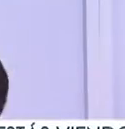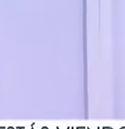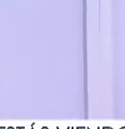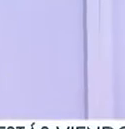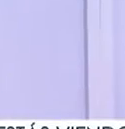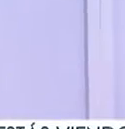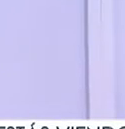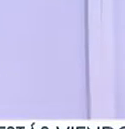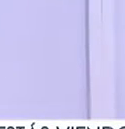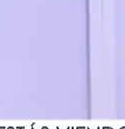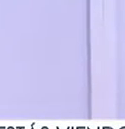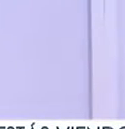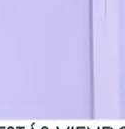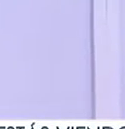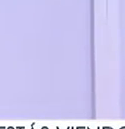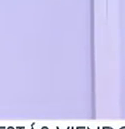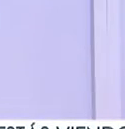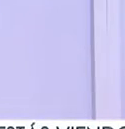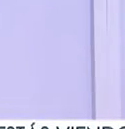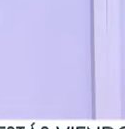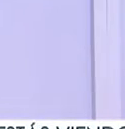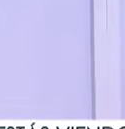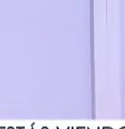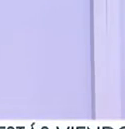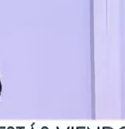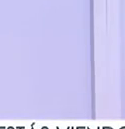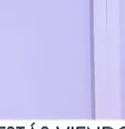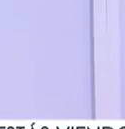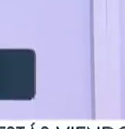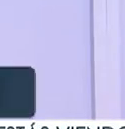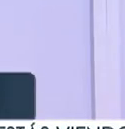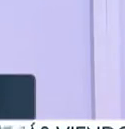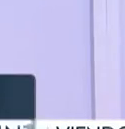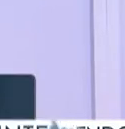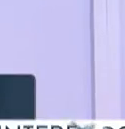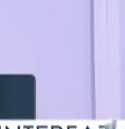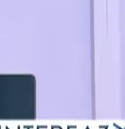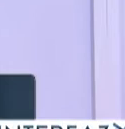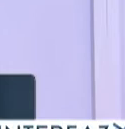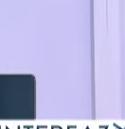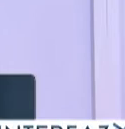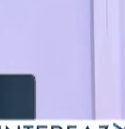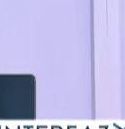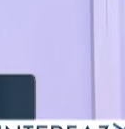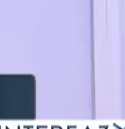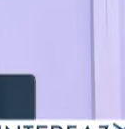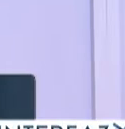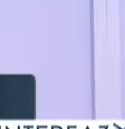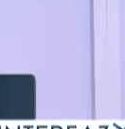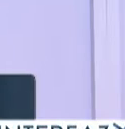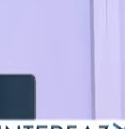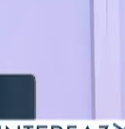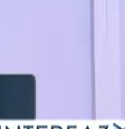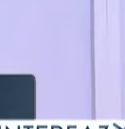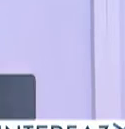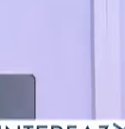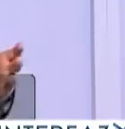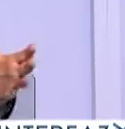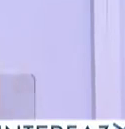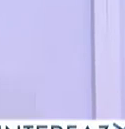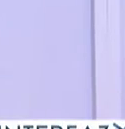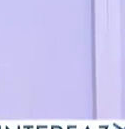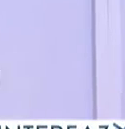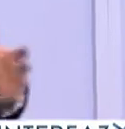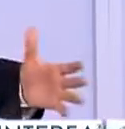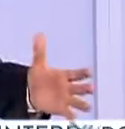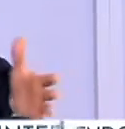Muy buenos días, amigos y amigas de Interfaz. Es un gusto saludarlos este lunes 19 de noviembre del